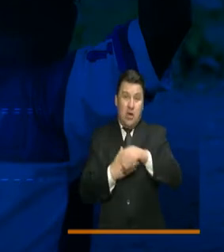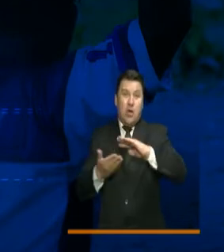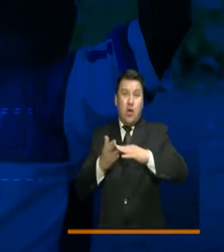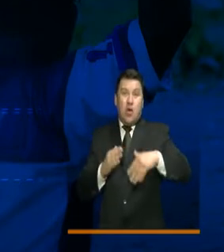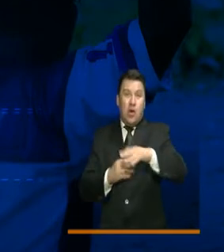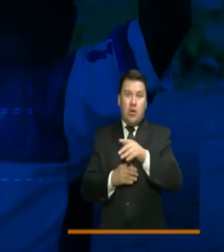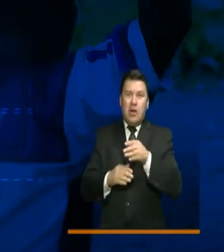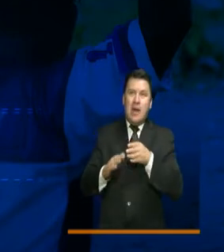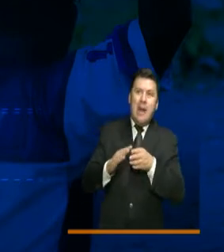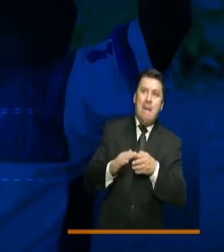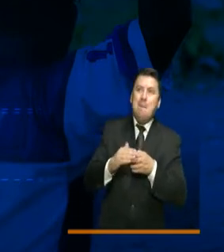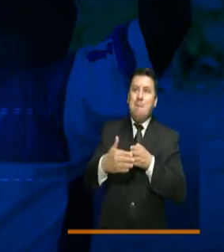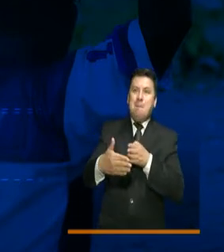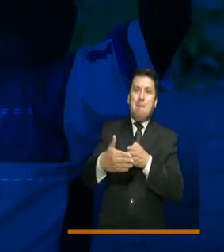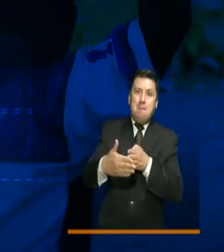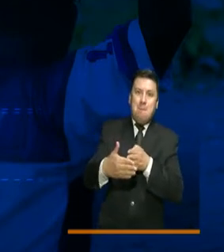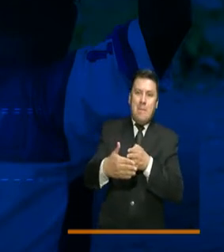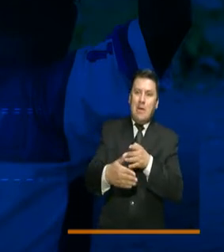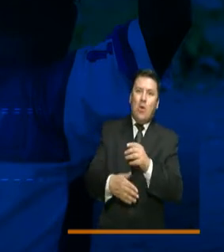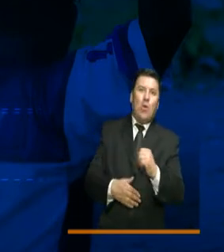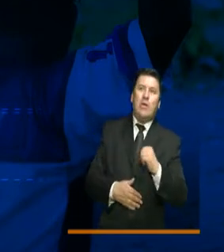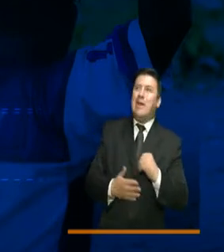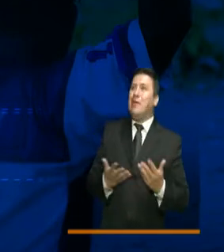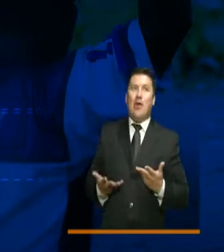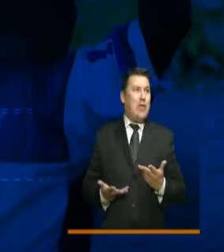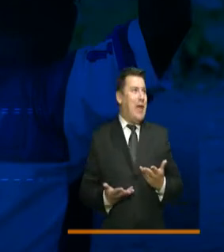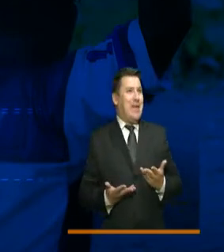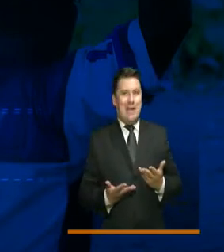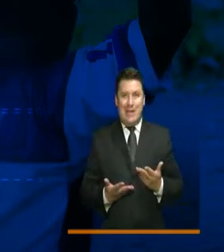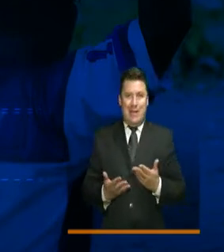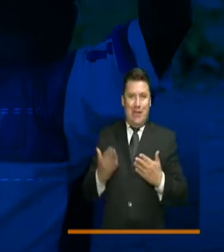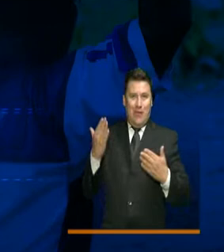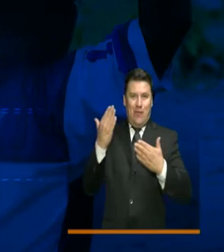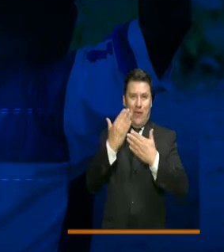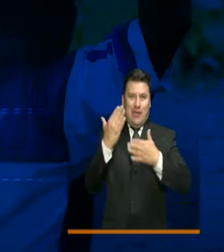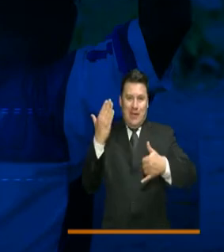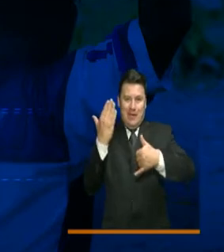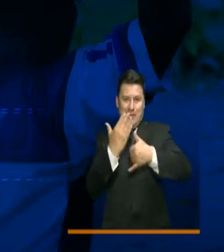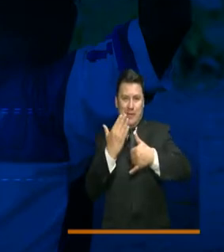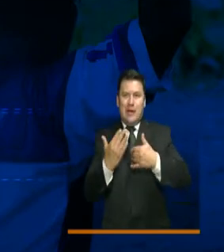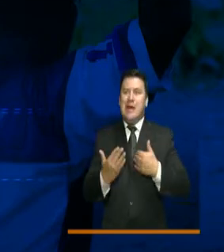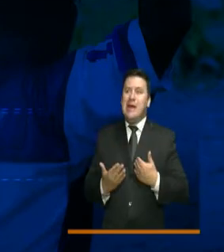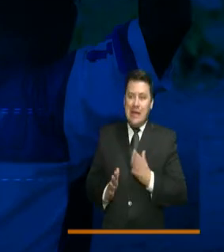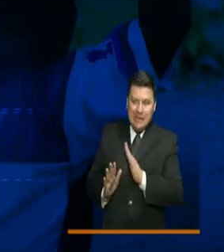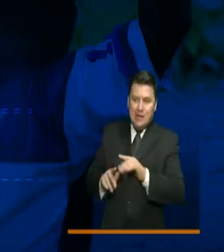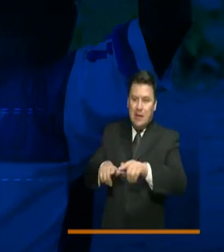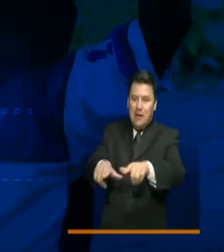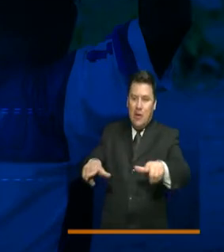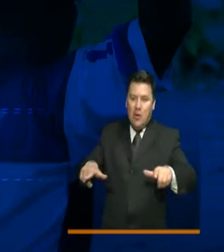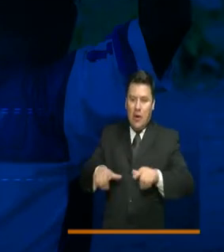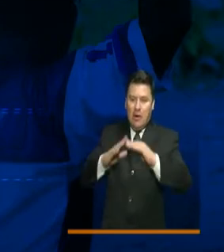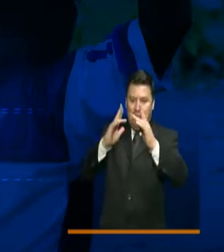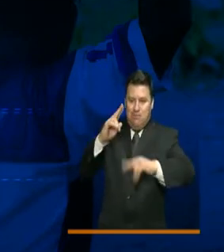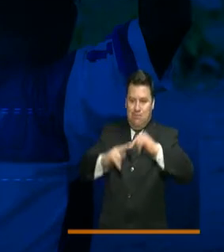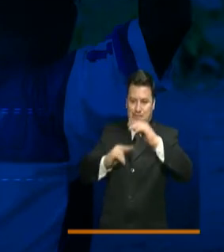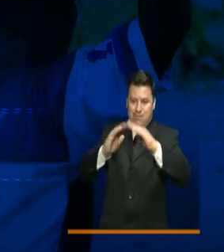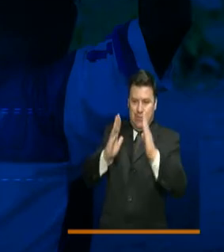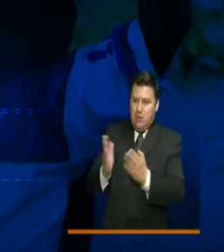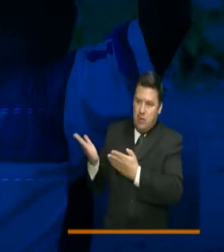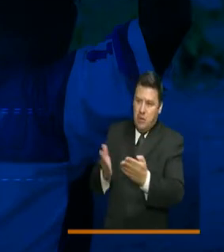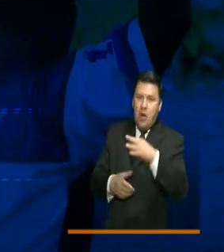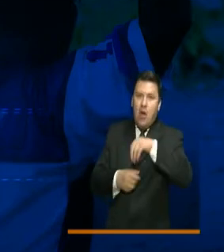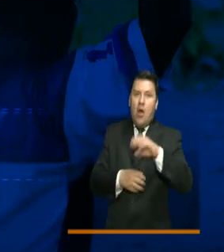población migrante que no tiene a dónde ir, presidente. Y queremos darle un sitio donde pueda estar aislada como el resto de